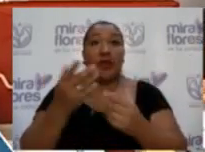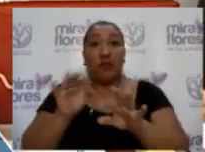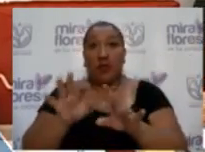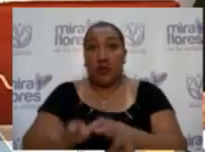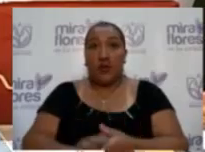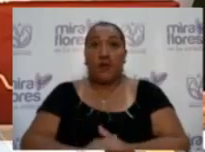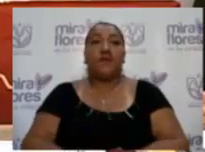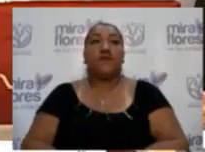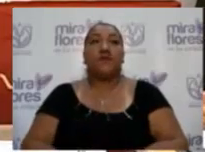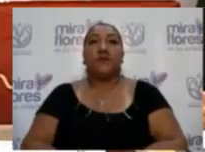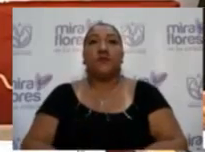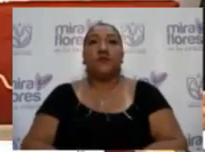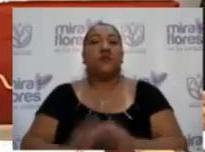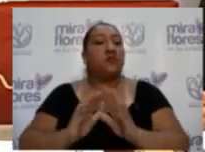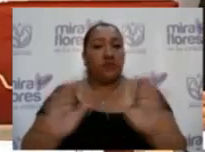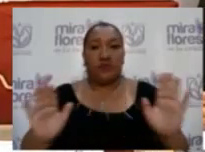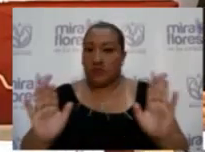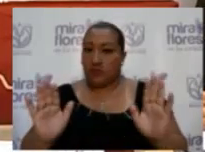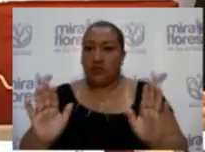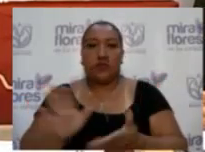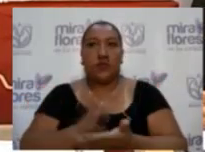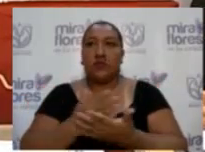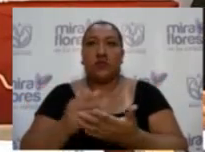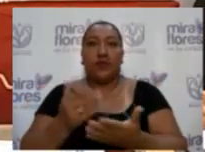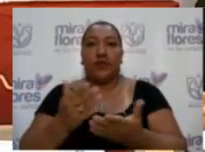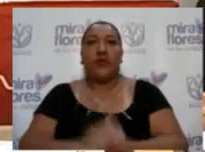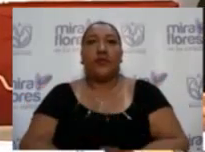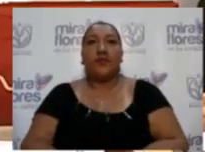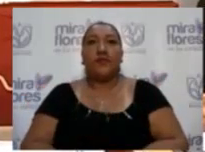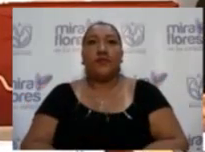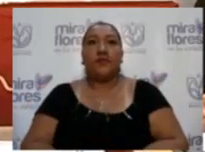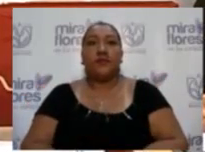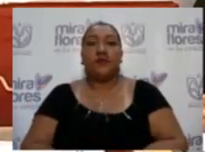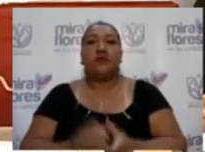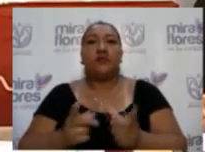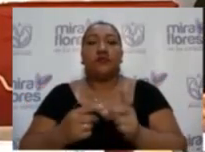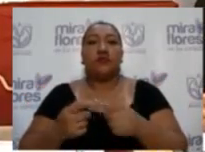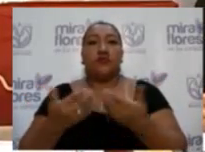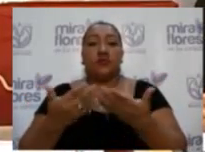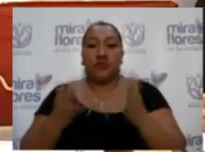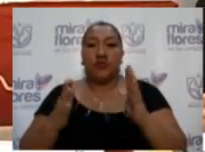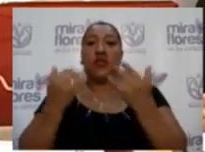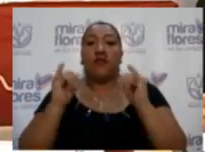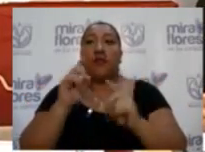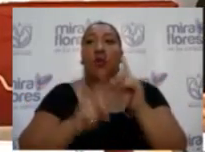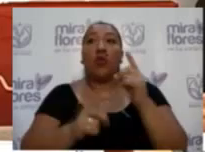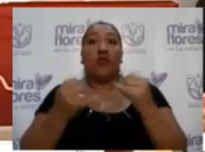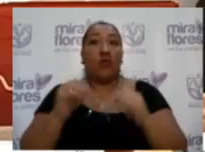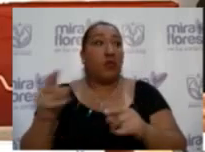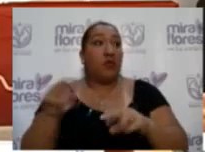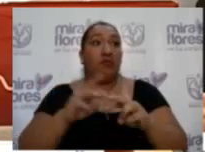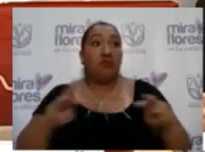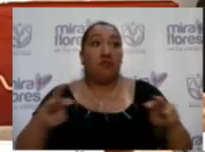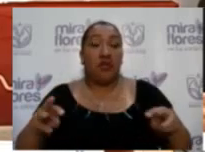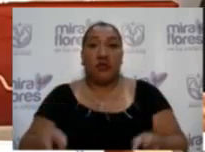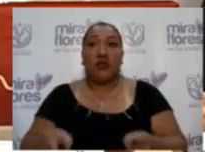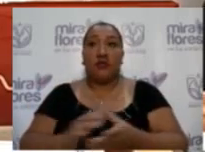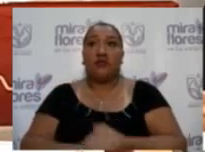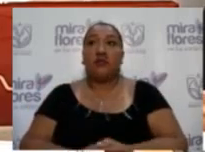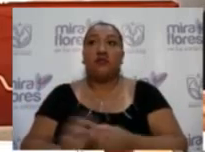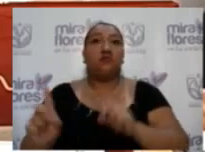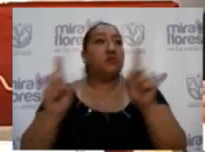escrito? Ningún pedido, señor alcalde. Abrimos entonces la sección informes. ¿Algún informe en mesa?